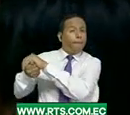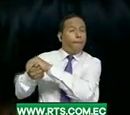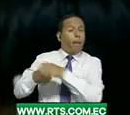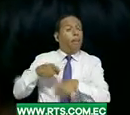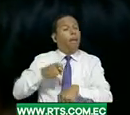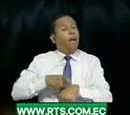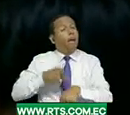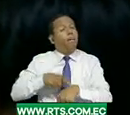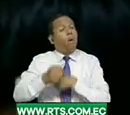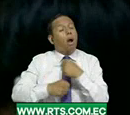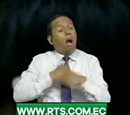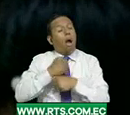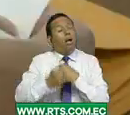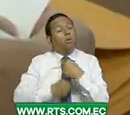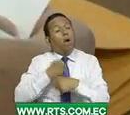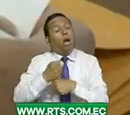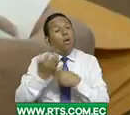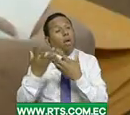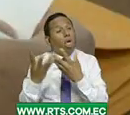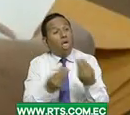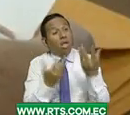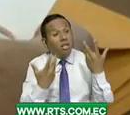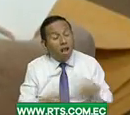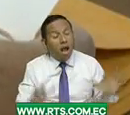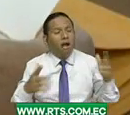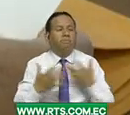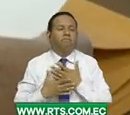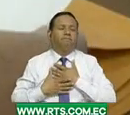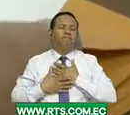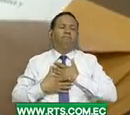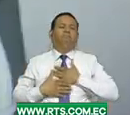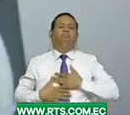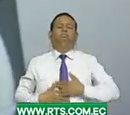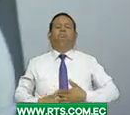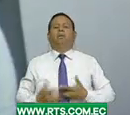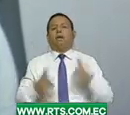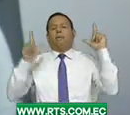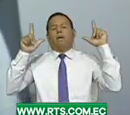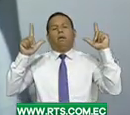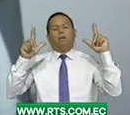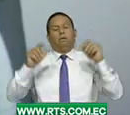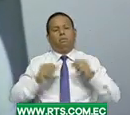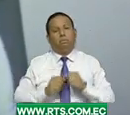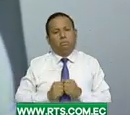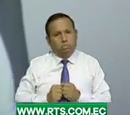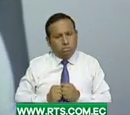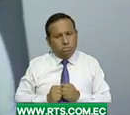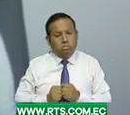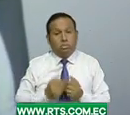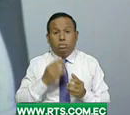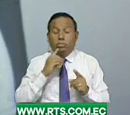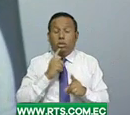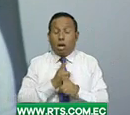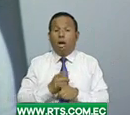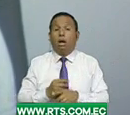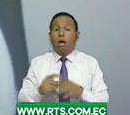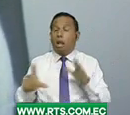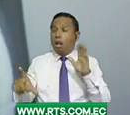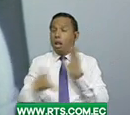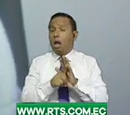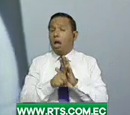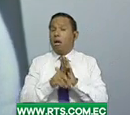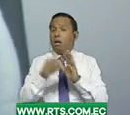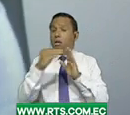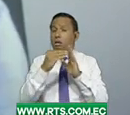con la finalidad de beneficiarse de la prescripción. La prescripción es una institución procesal que está reconocida en todo el mundo, por la cual por